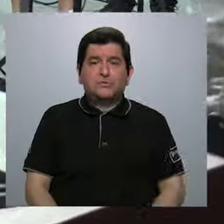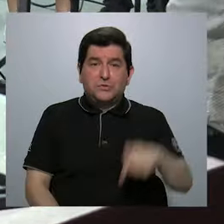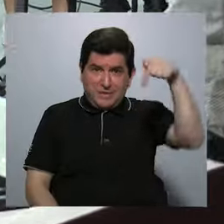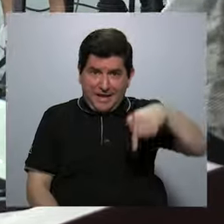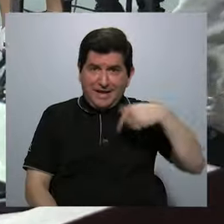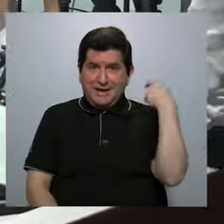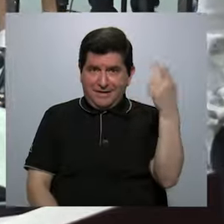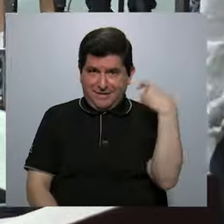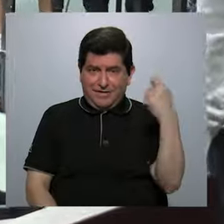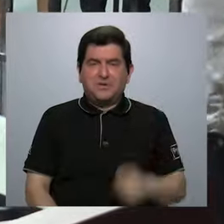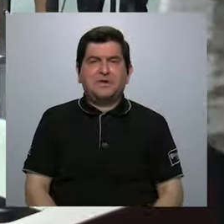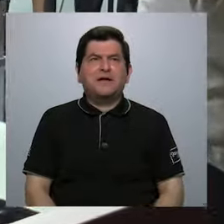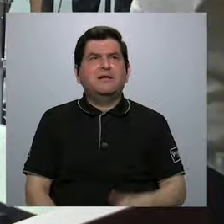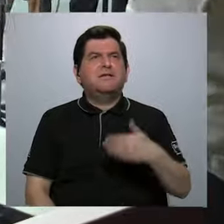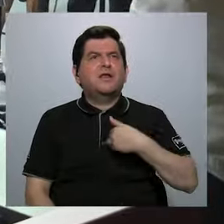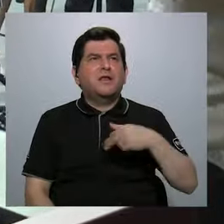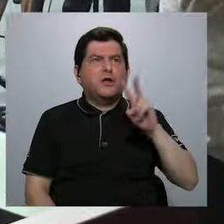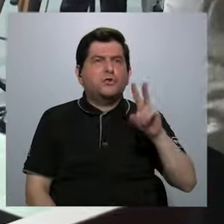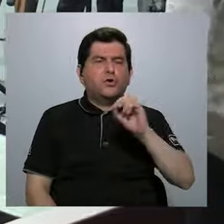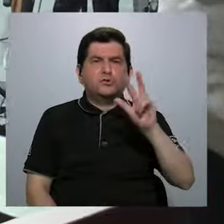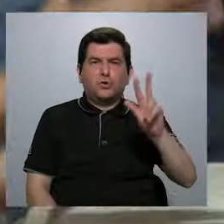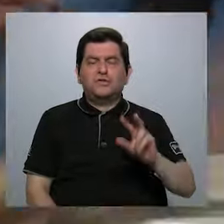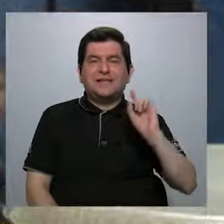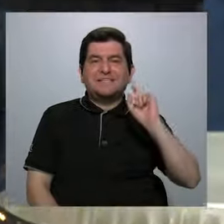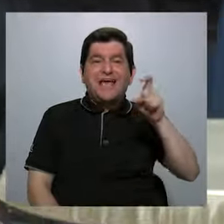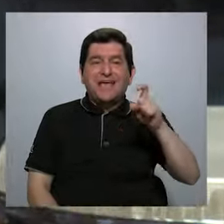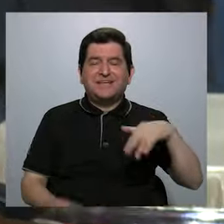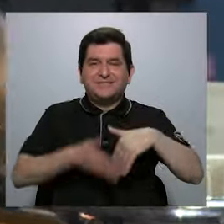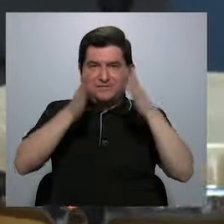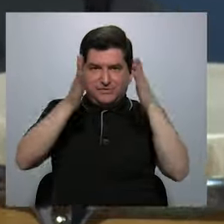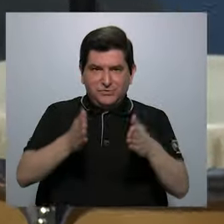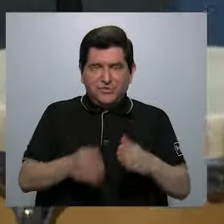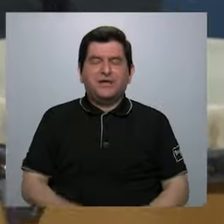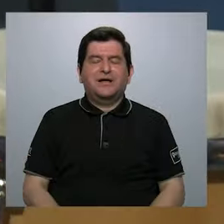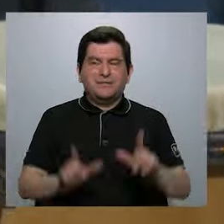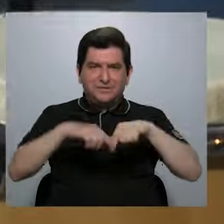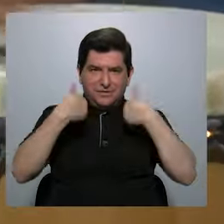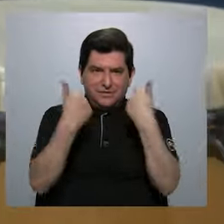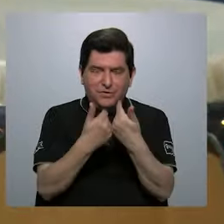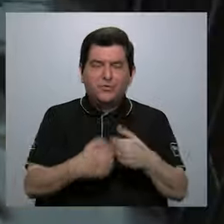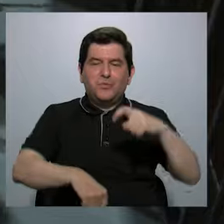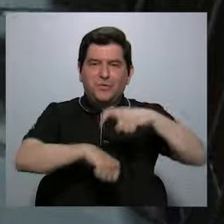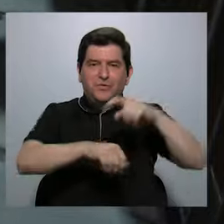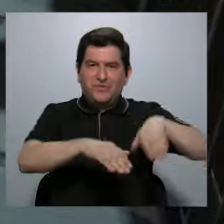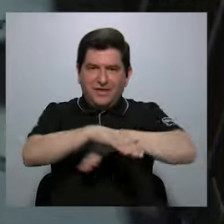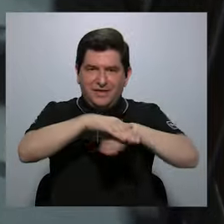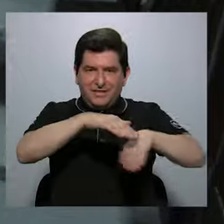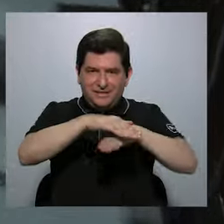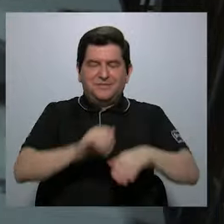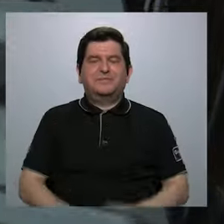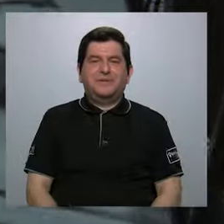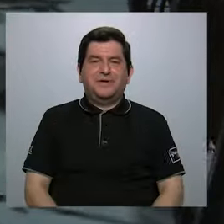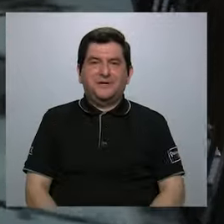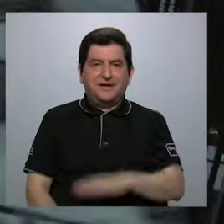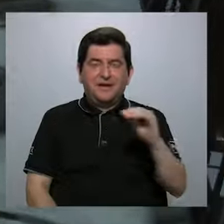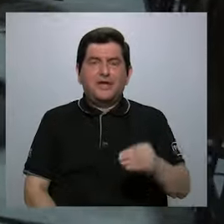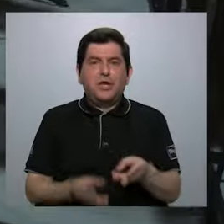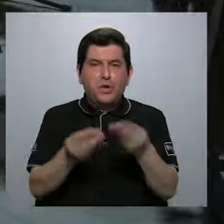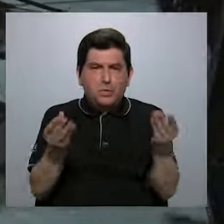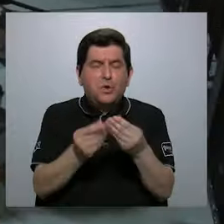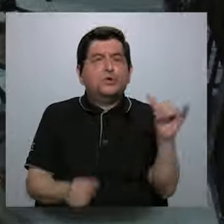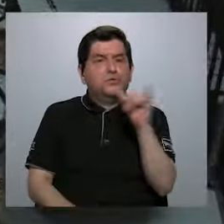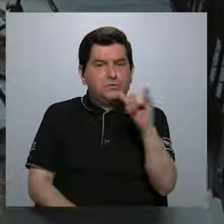aquí en Guanacaste, tenemos 2, 3 alumnos, exalumnos de la orquesta y de etapa básica tocando con nosotros. Y también pues generar un